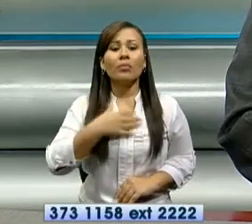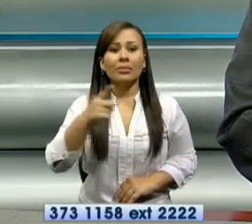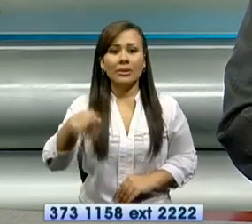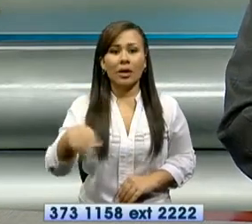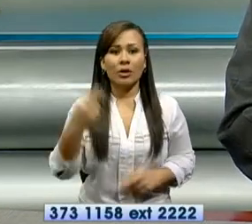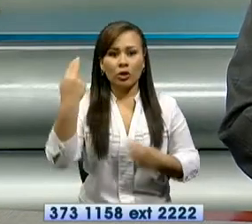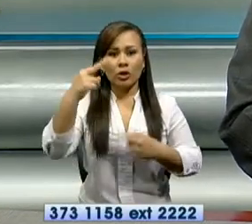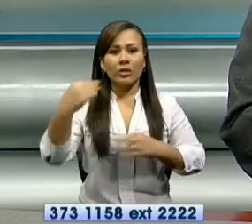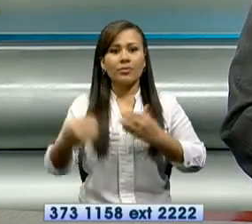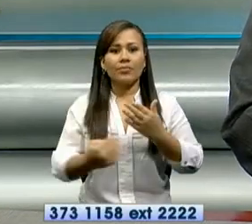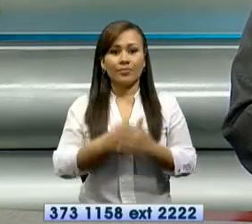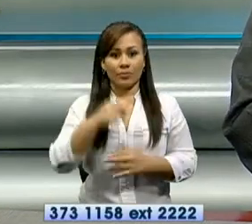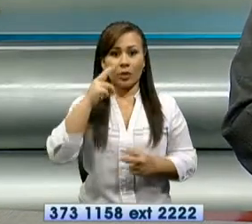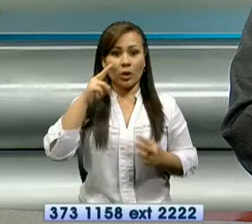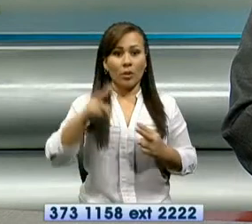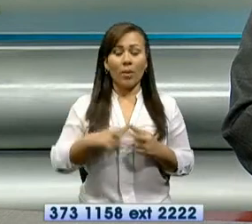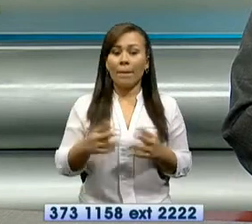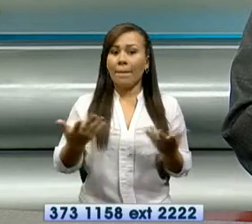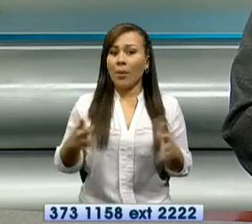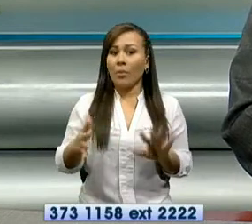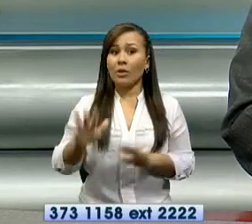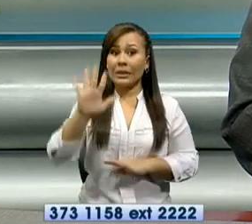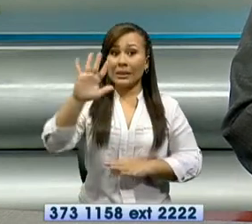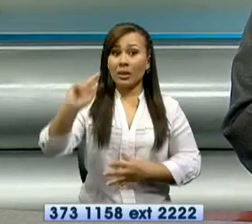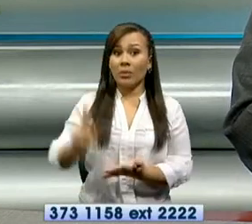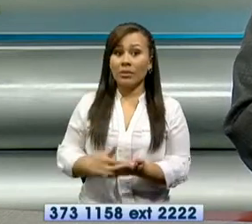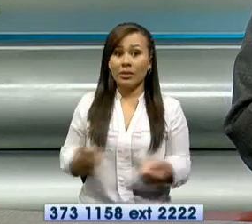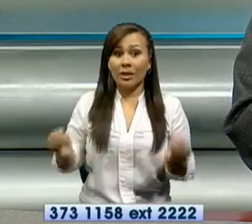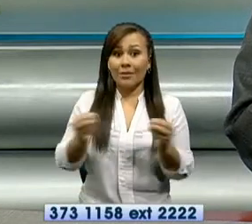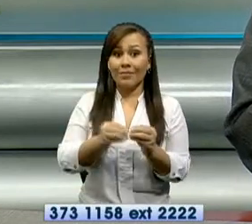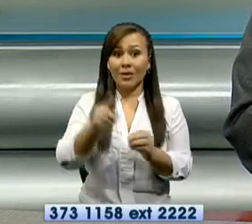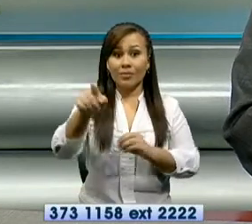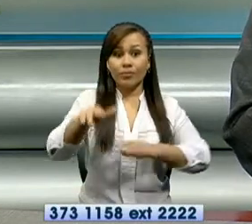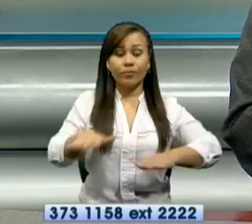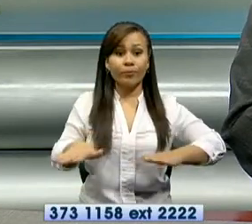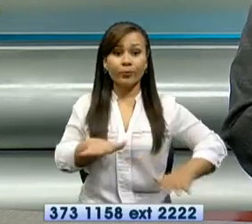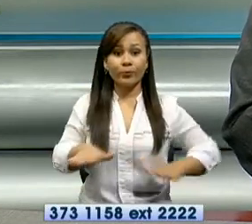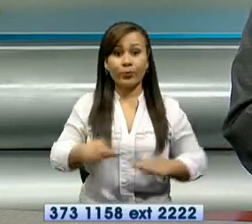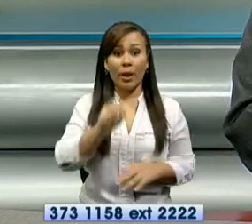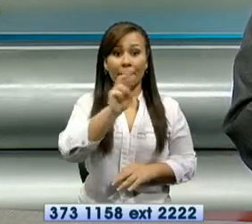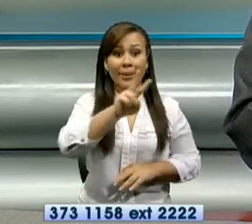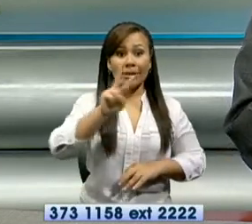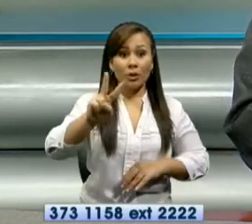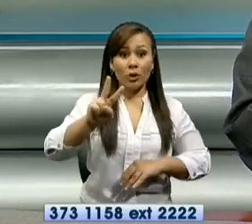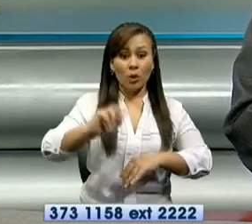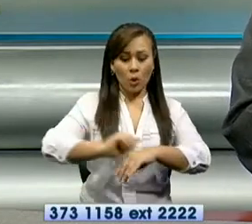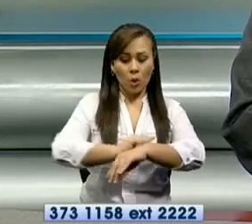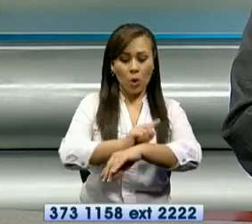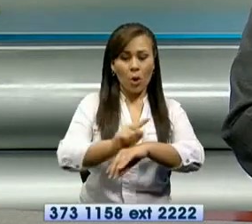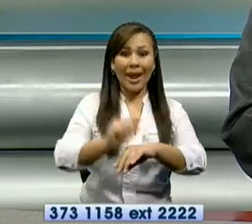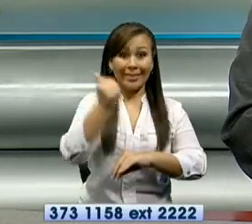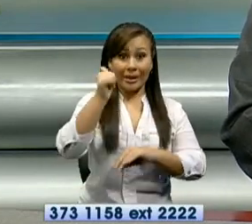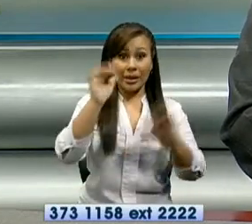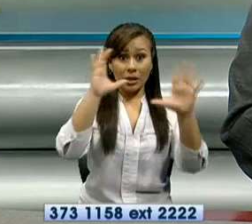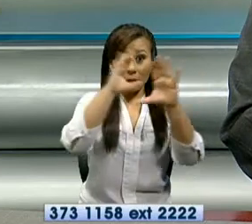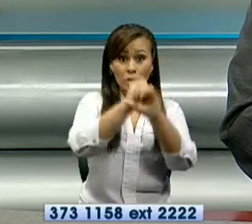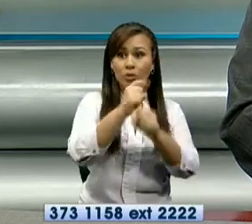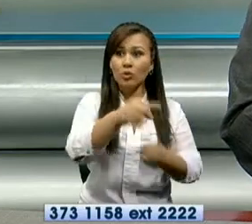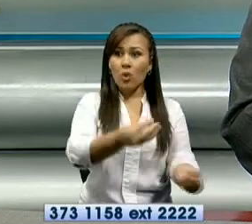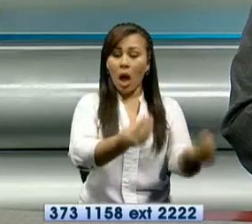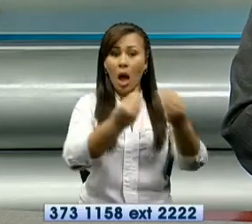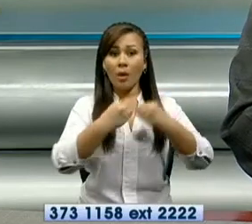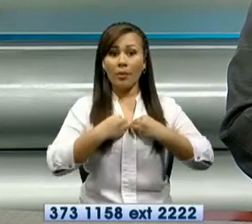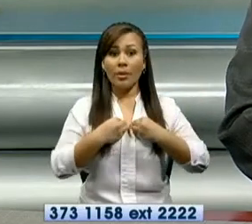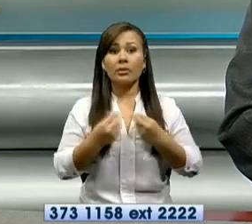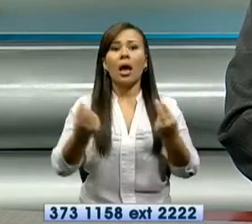presentado? Conocemos que son alrededor de 5 réplicas entre las 22 horas 3, una de ellas que tú nos informabas, y